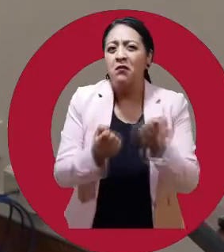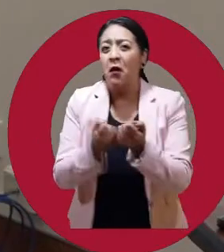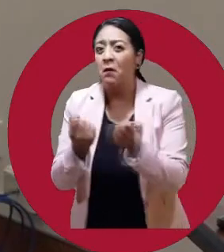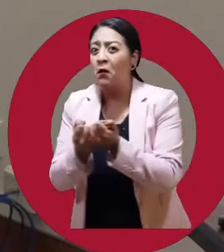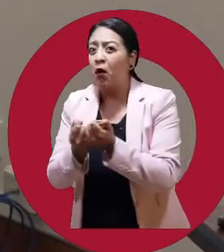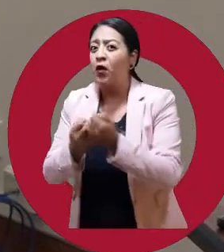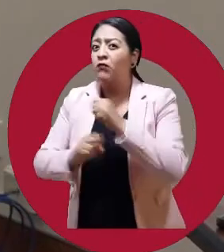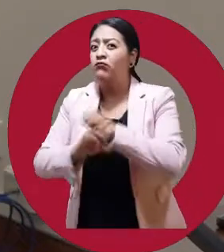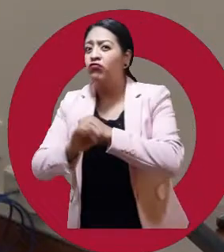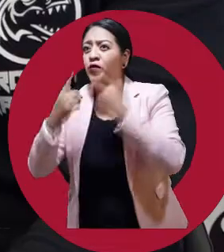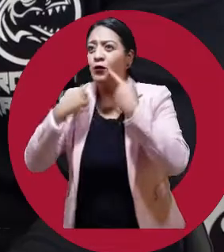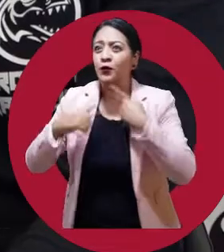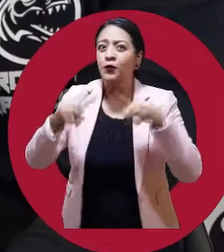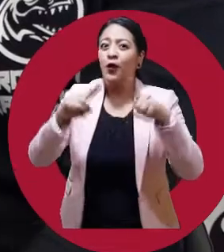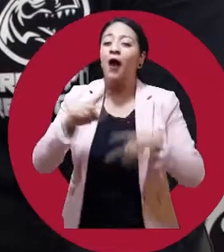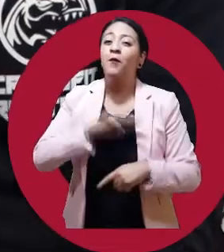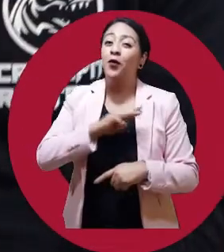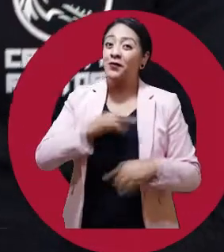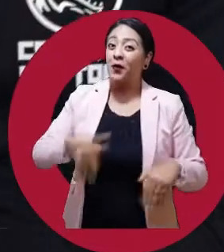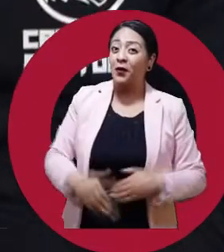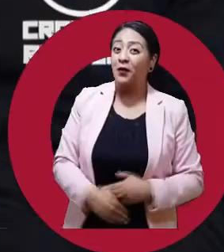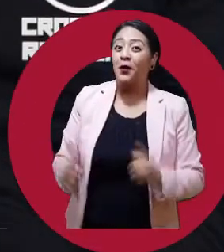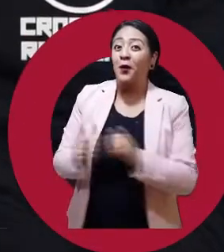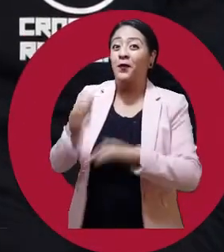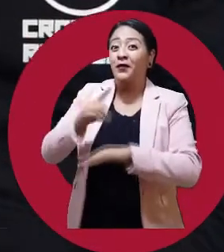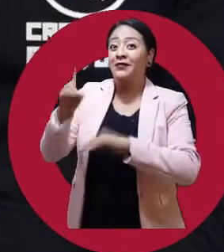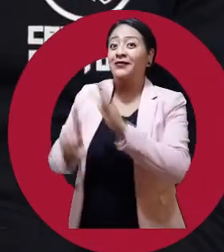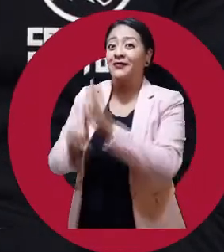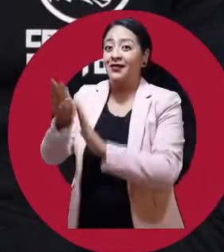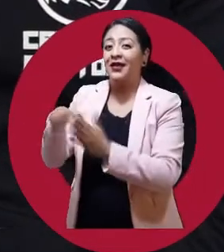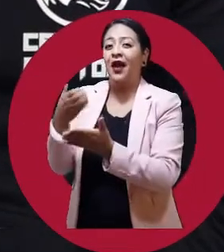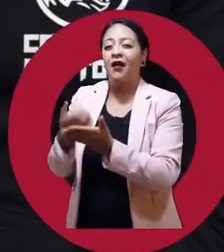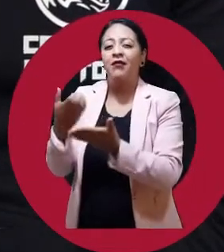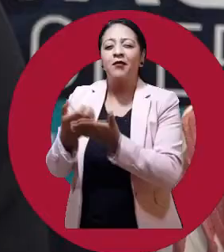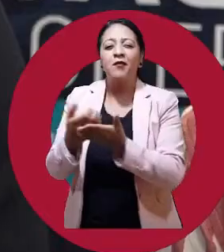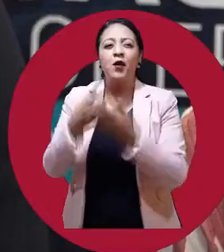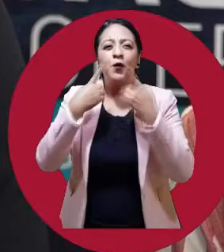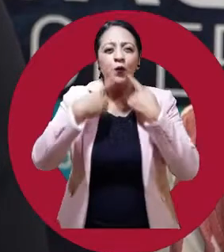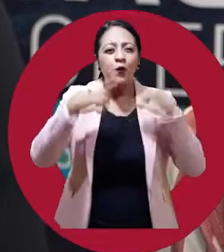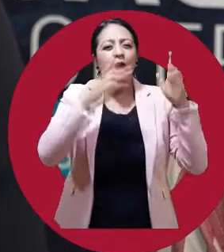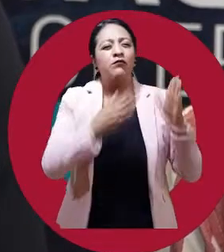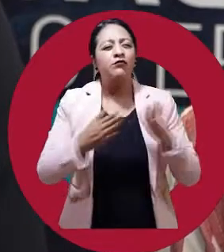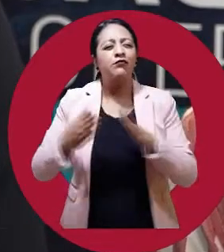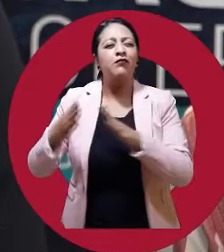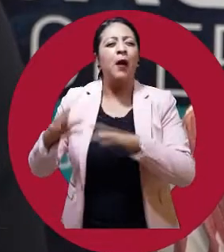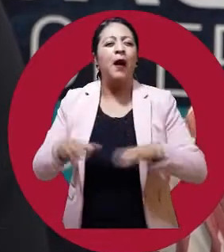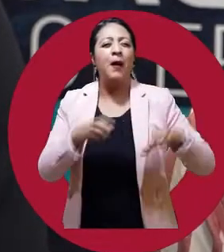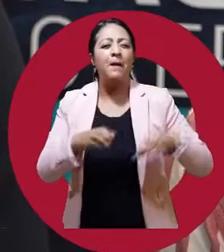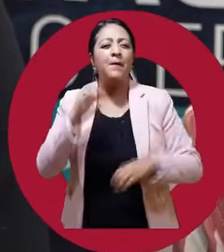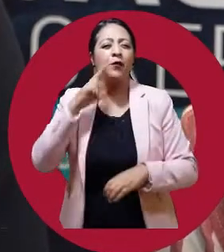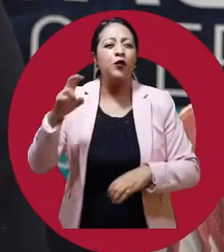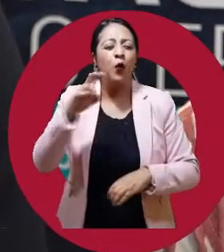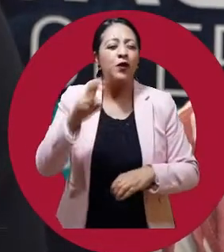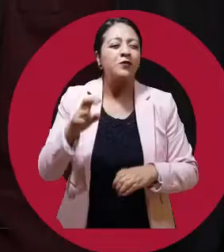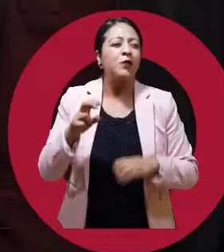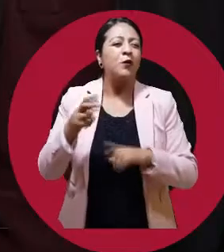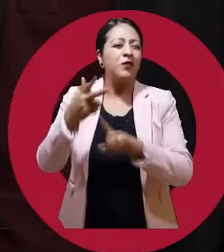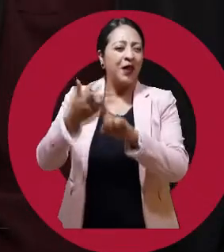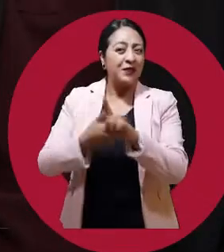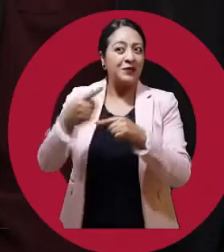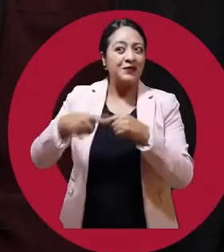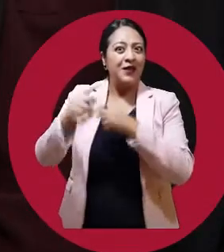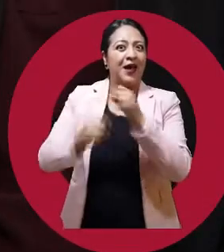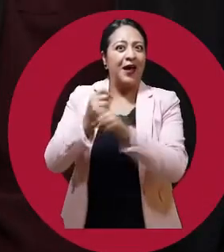CAD municipal, a través de la Dirección de Desarrollo Económico, en rueda de prensa, informa sobre los eventos turísticos que se desarrollarán en el último trimestre del